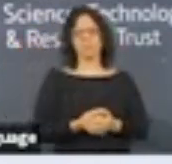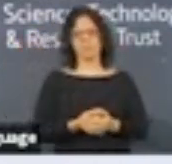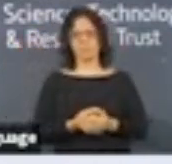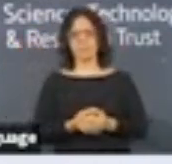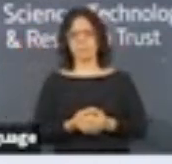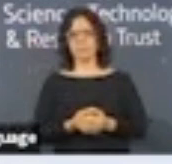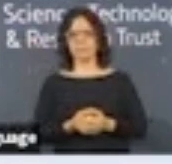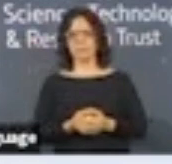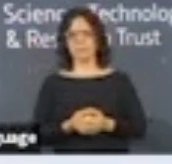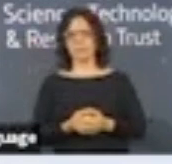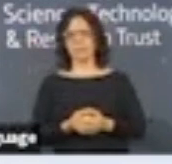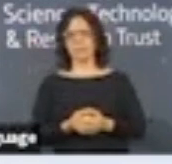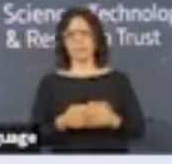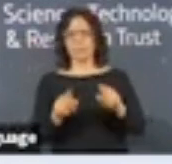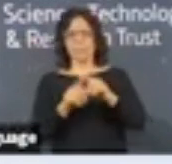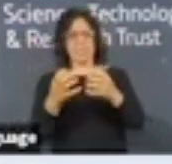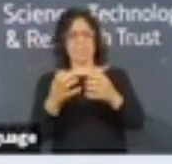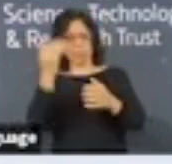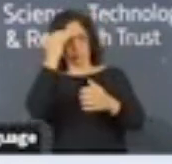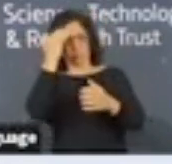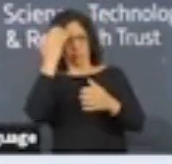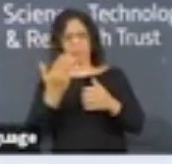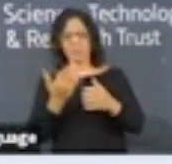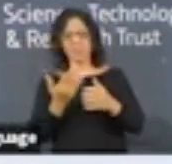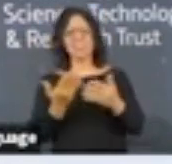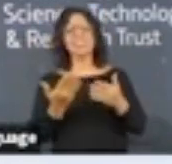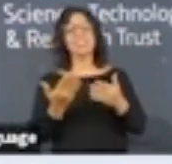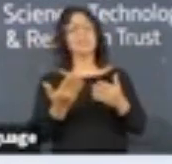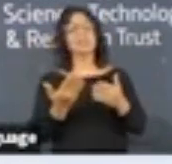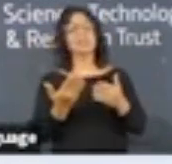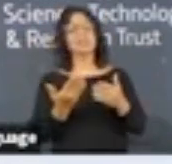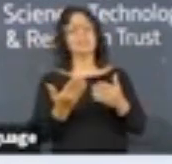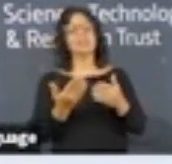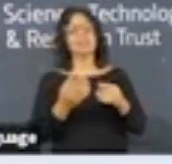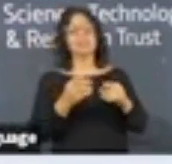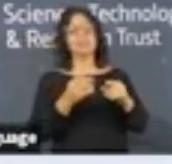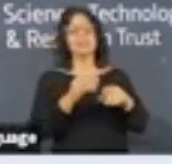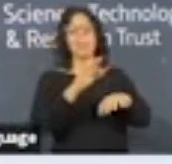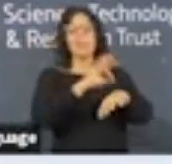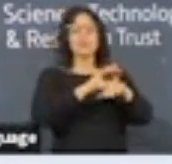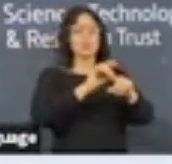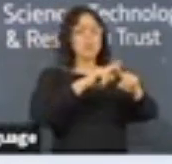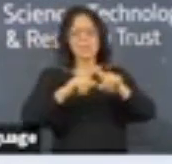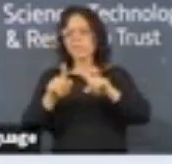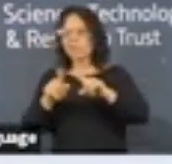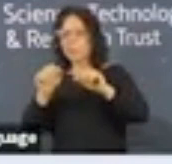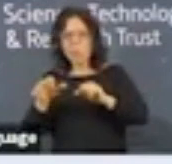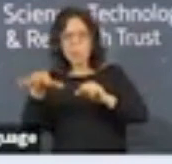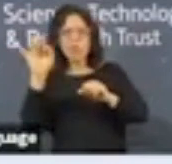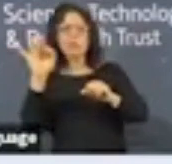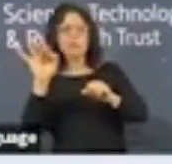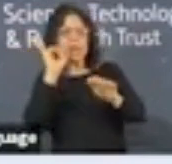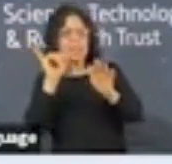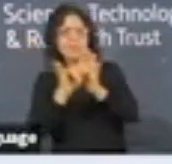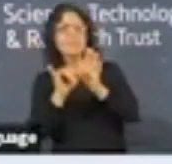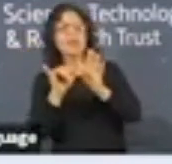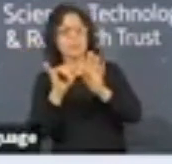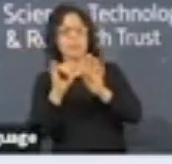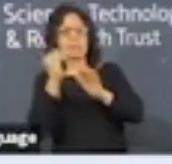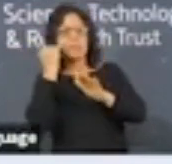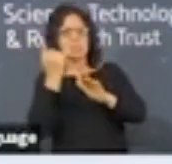qué especies de mosquitos encontramos en un lugar, si hay mosquitos que están transmitiendo algunos de estos